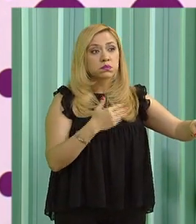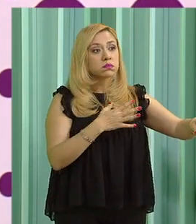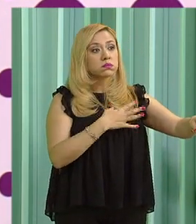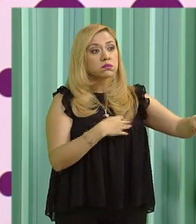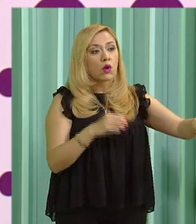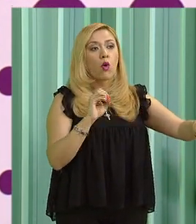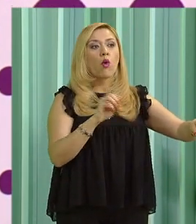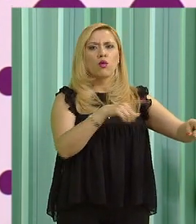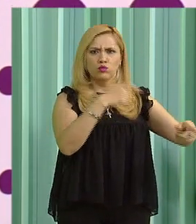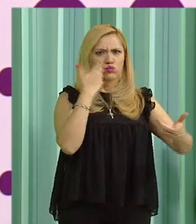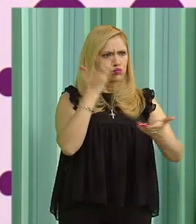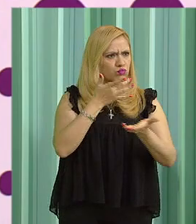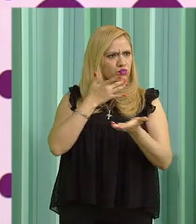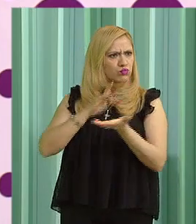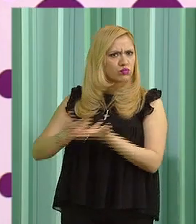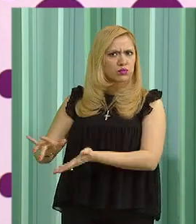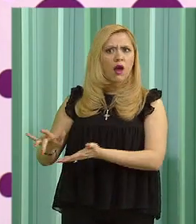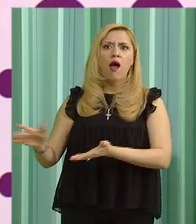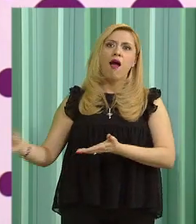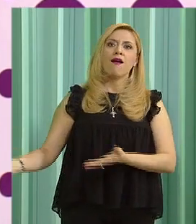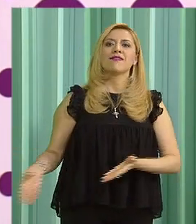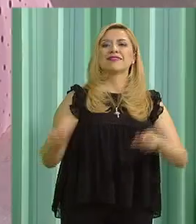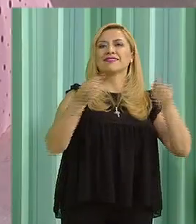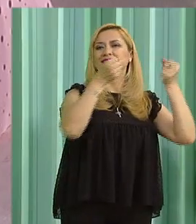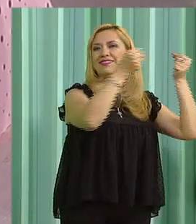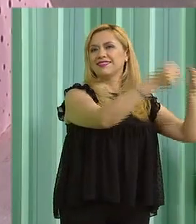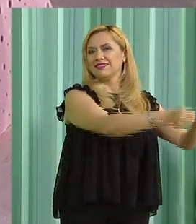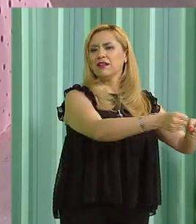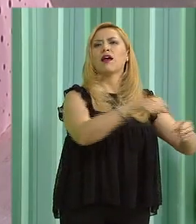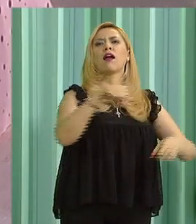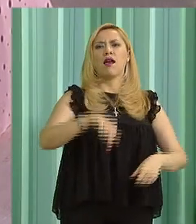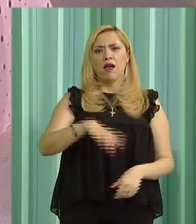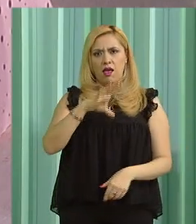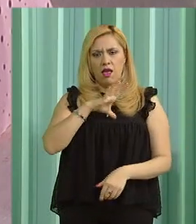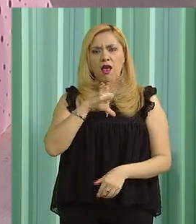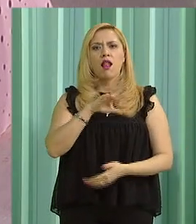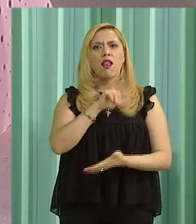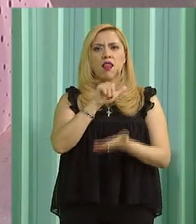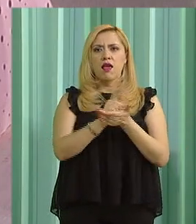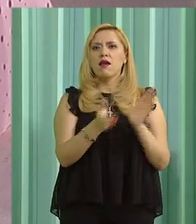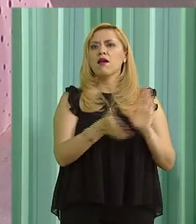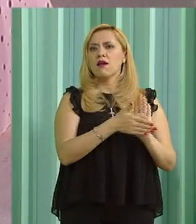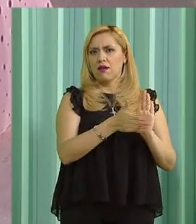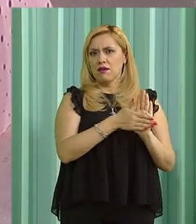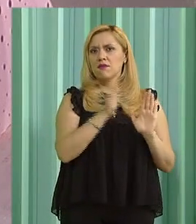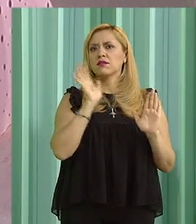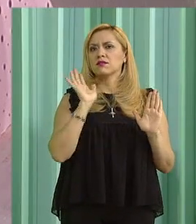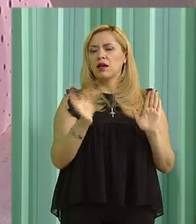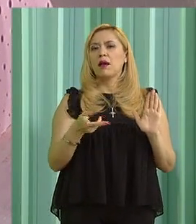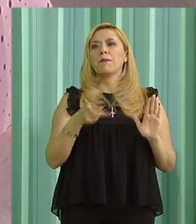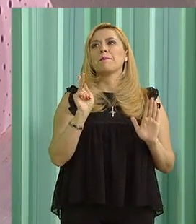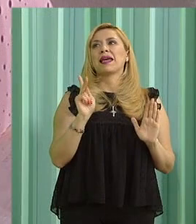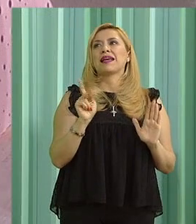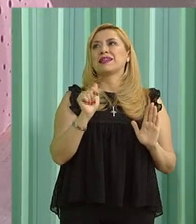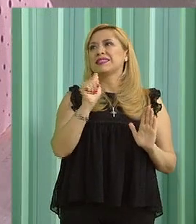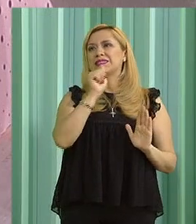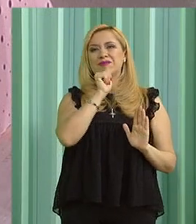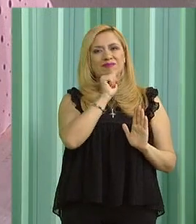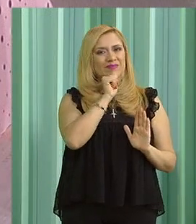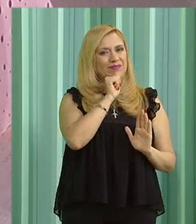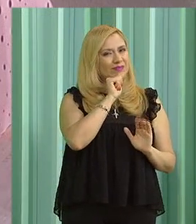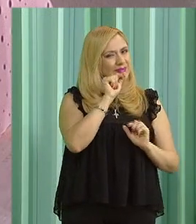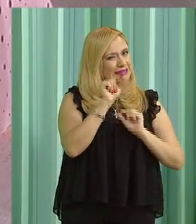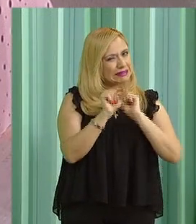modalidad que, bueno, ya está reconocido dentro de la ley, pero que no es algo que se esté llevando tanto a cabo en